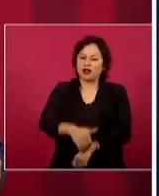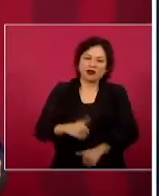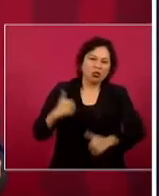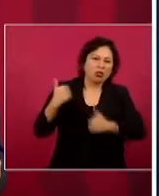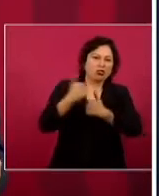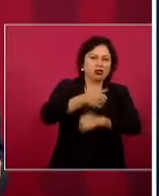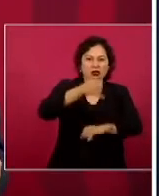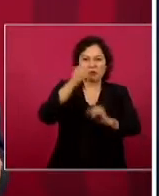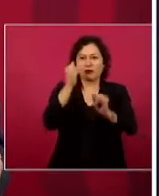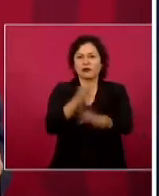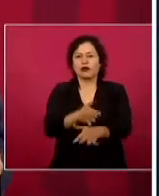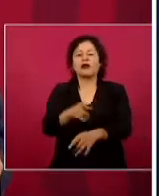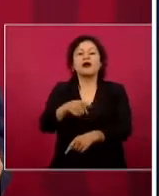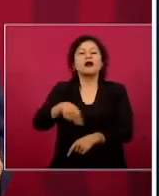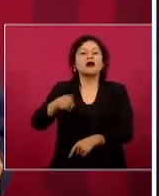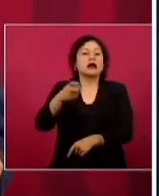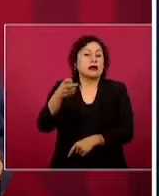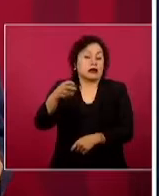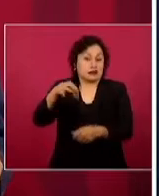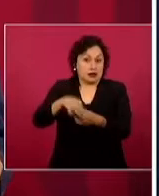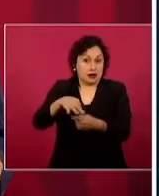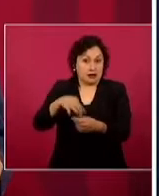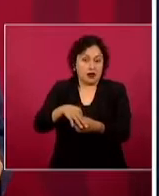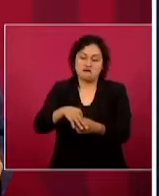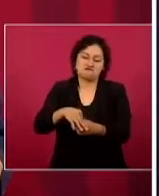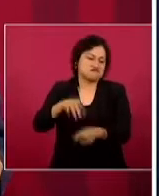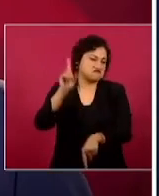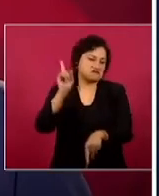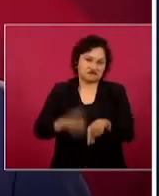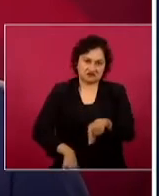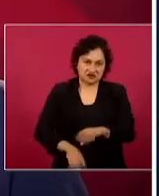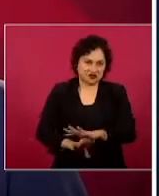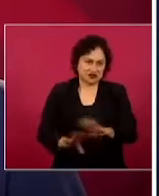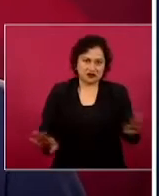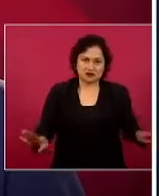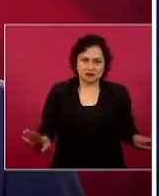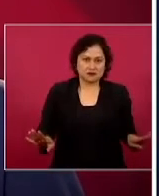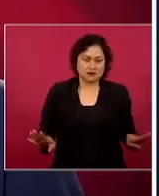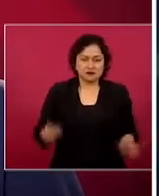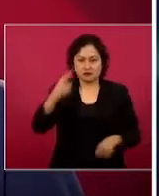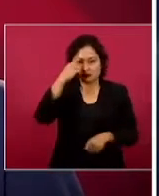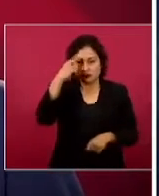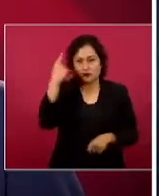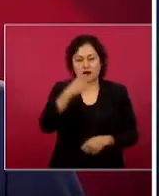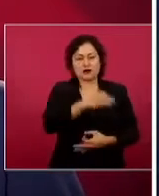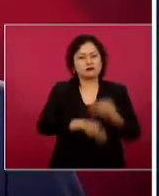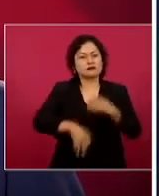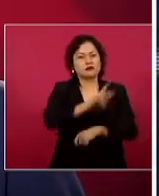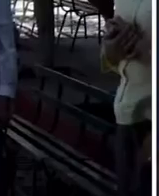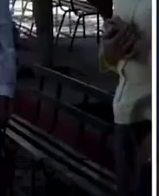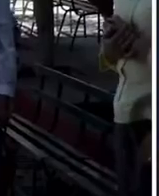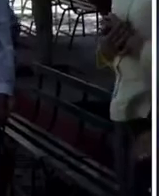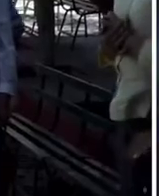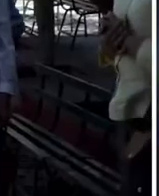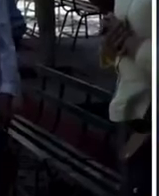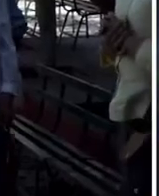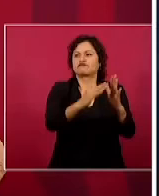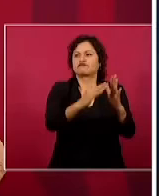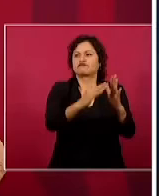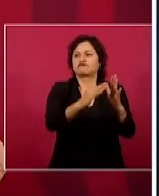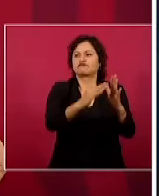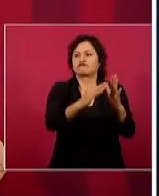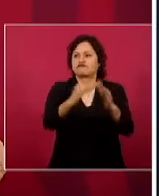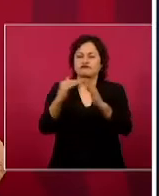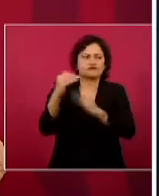otras fuerzas políticas esta iniciativa no va a pasar sin embargo desde mi punto de vista yo lo que observo en los